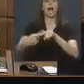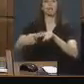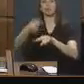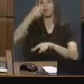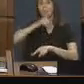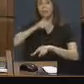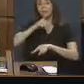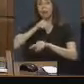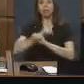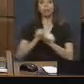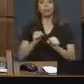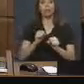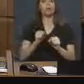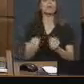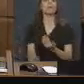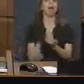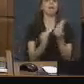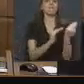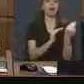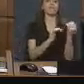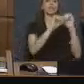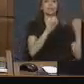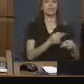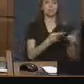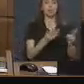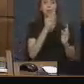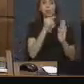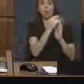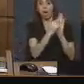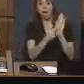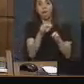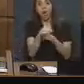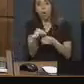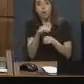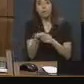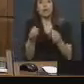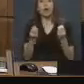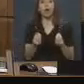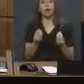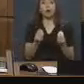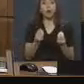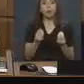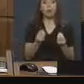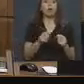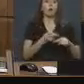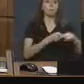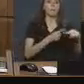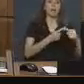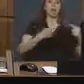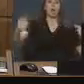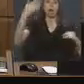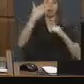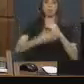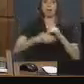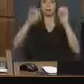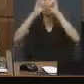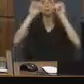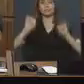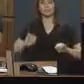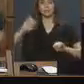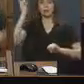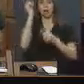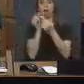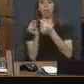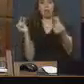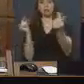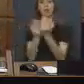sistema público. No hay medidas tampoco ni orientación clara de cómo se pretende la existencia en el mediano y largo plazo de un sistema nacional de educación pública,